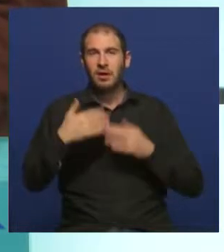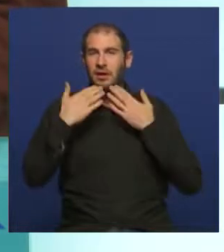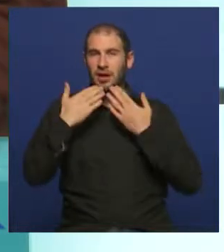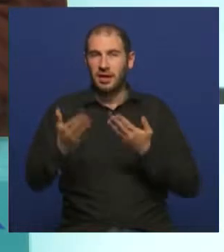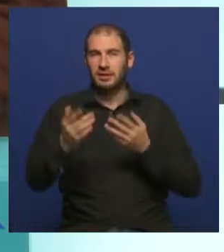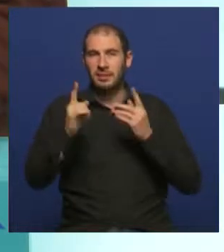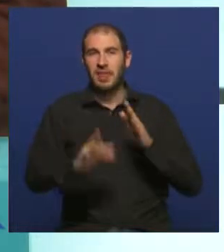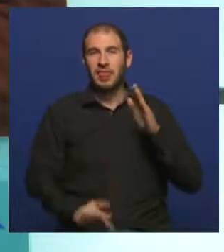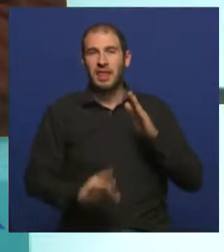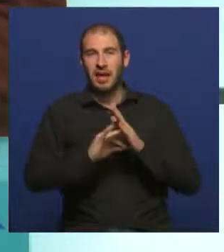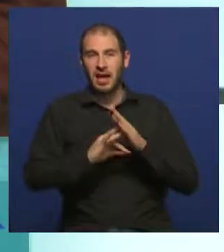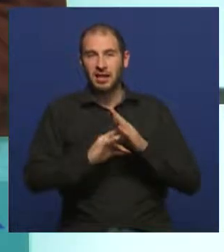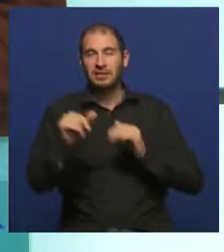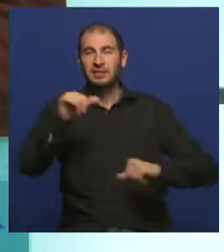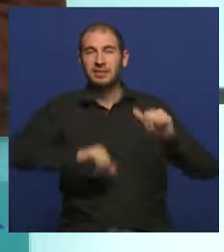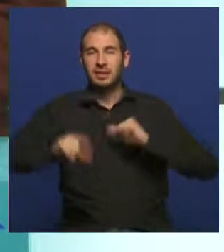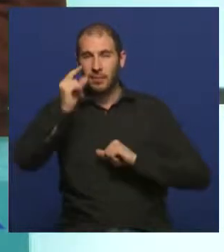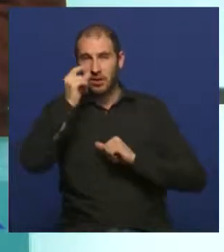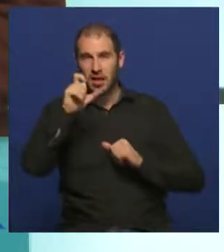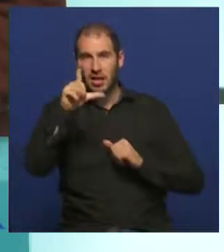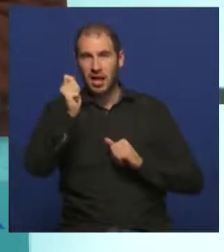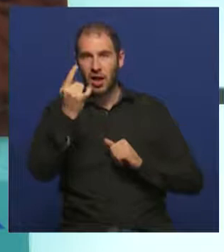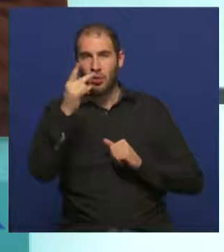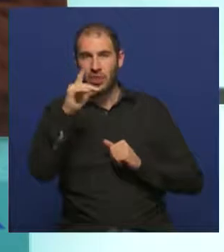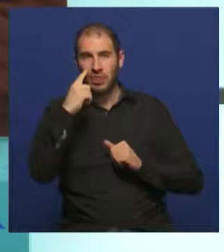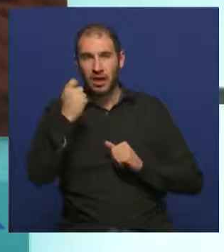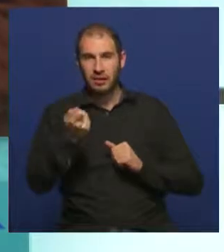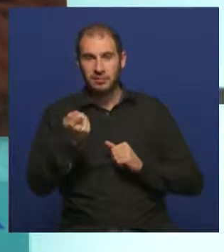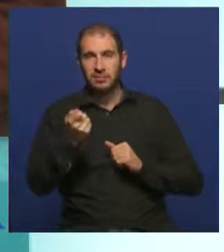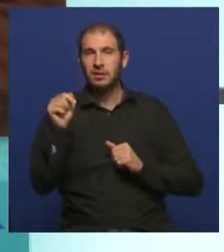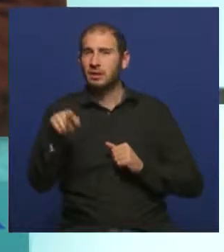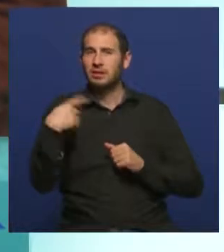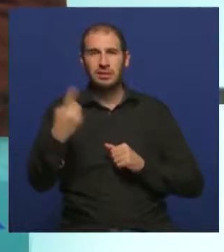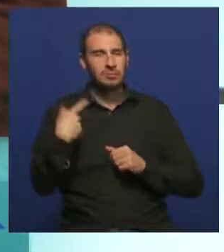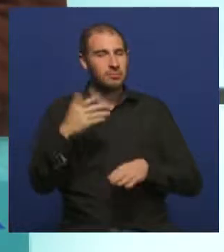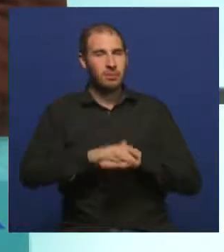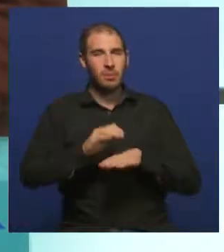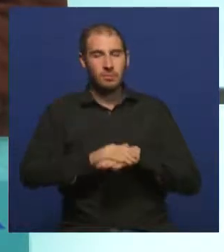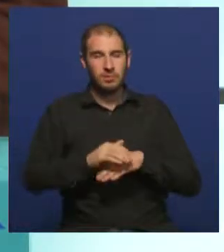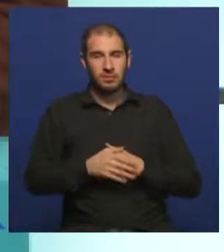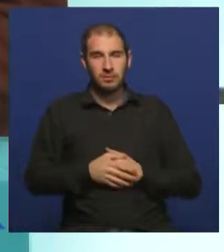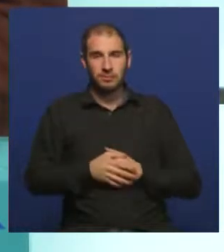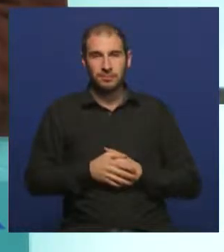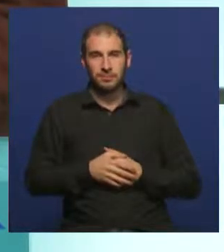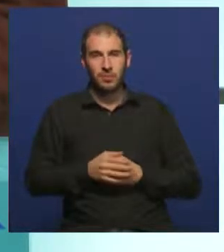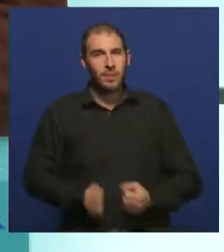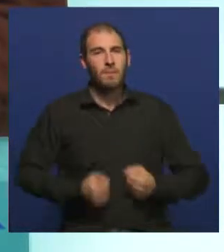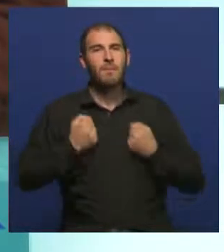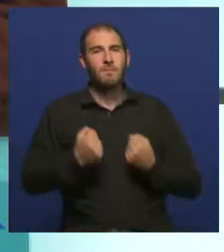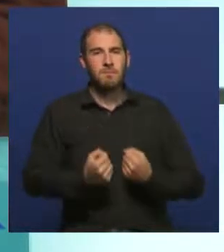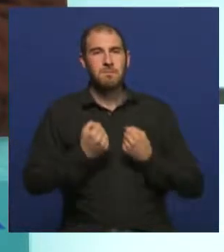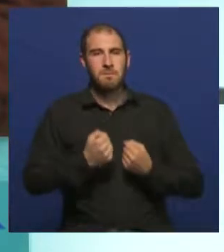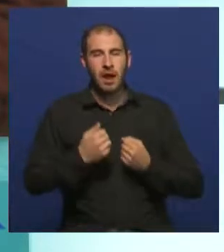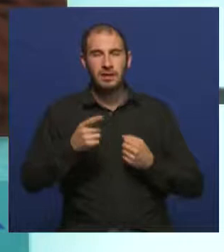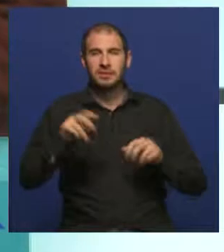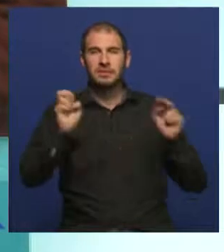también a la decana de Ciencias Políticas, Claudia García, que ha tenido siempre un compromiso muy fuerte con todo